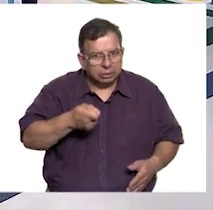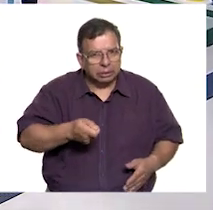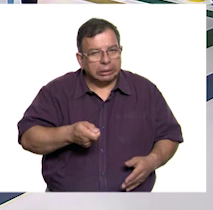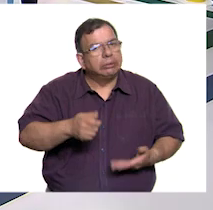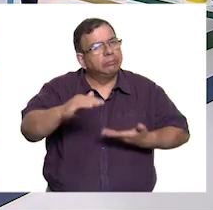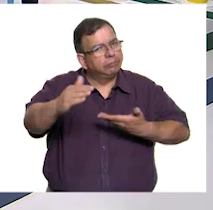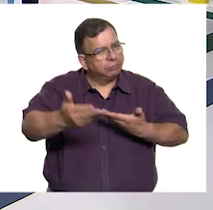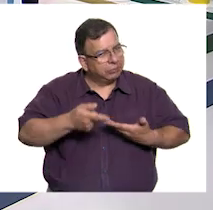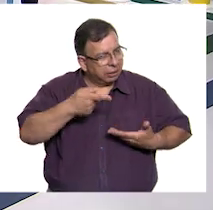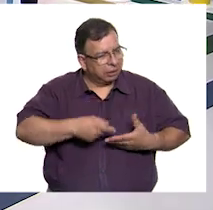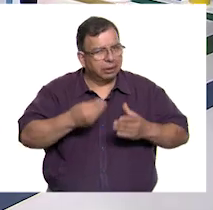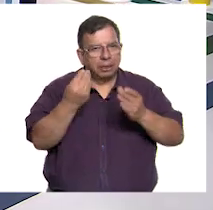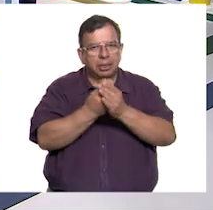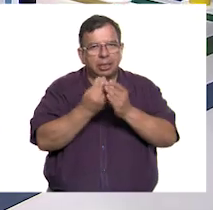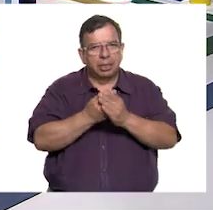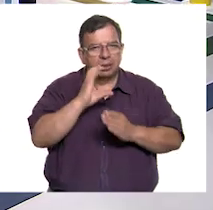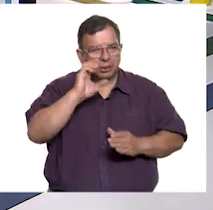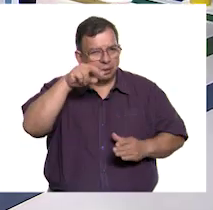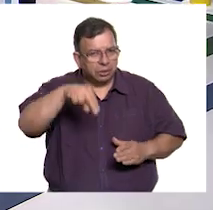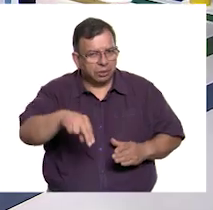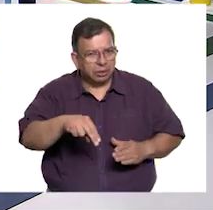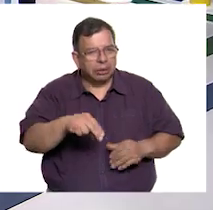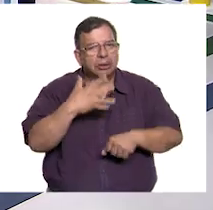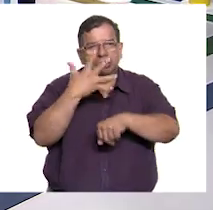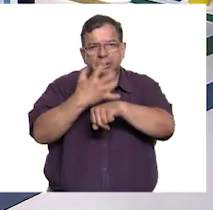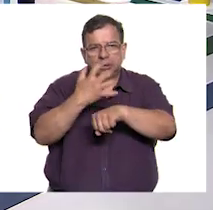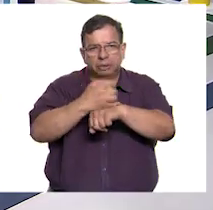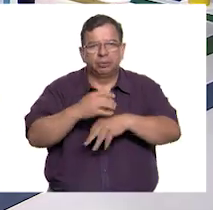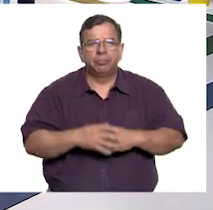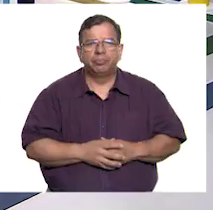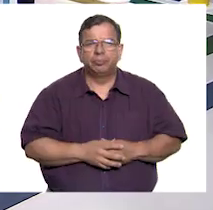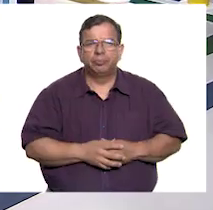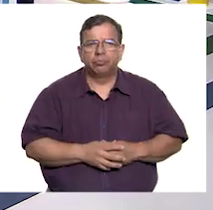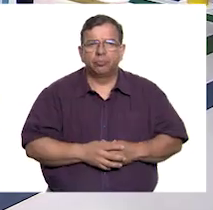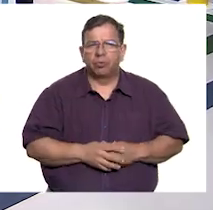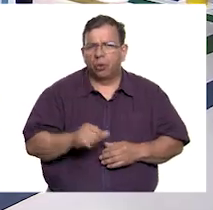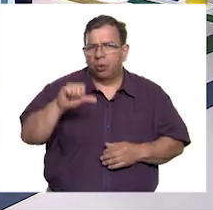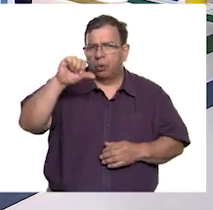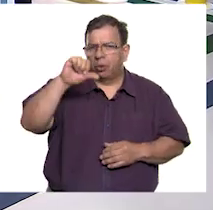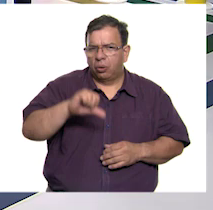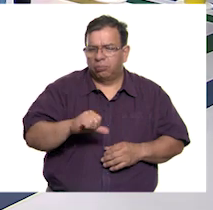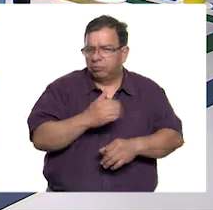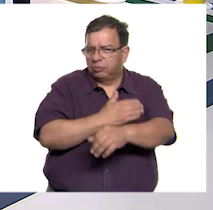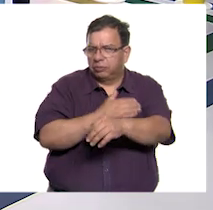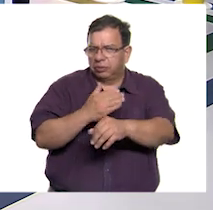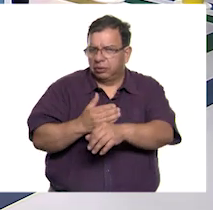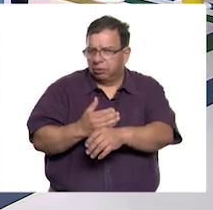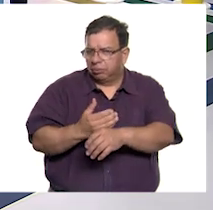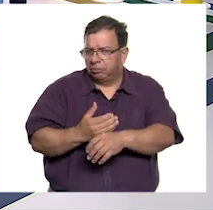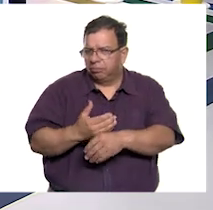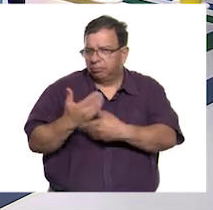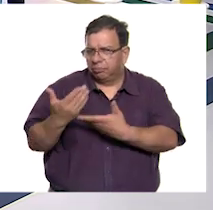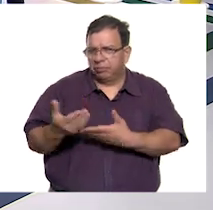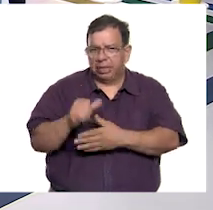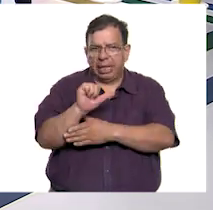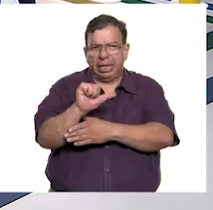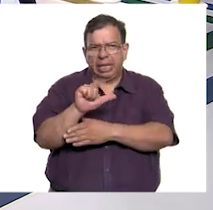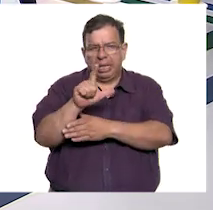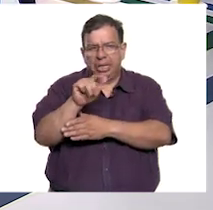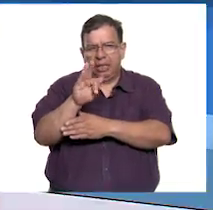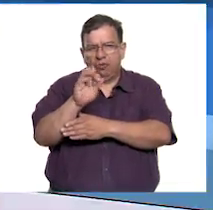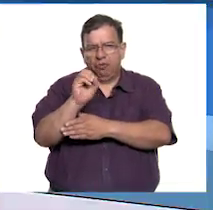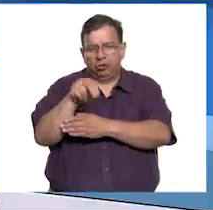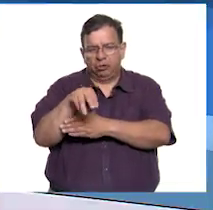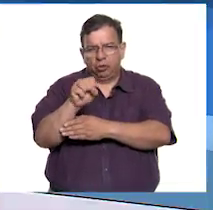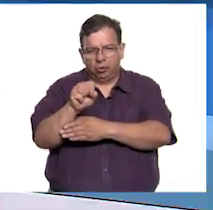recibirles aquí en su clase de Ciencias Naturales de quinto grado. Y el día de hoy me acompaña mi compañero Alfonso Soto.